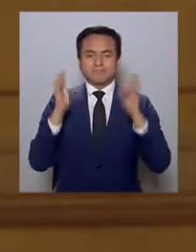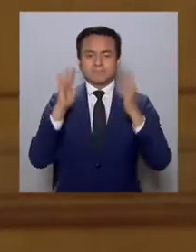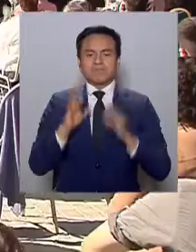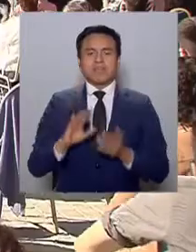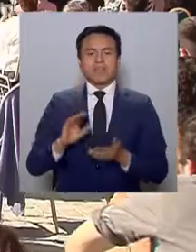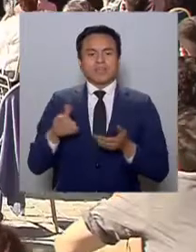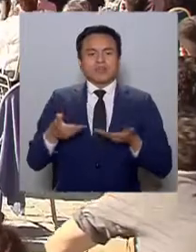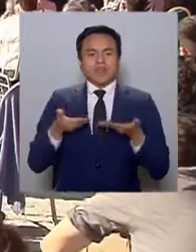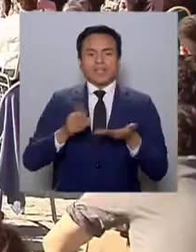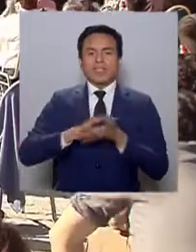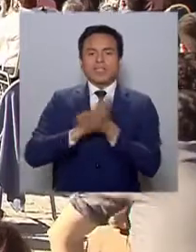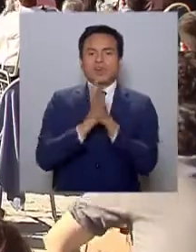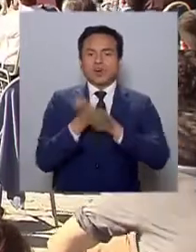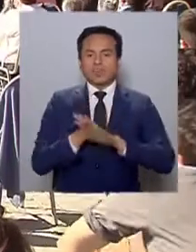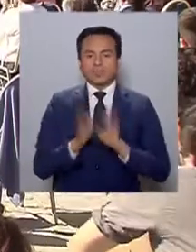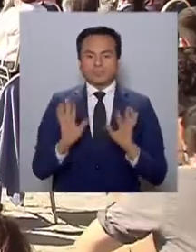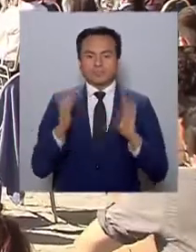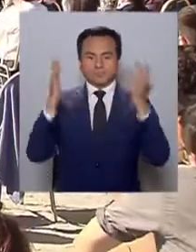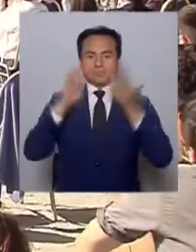todas